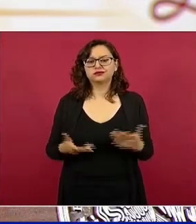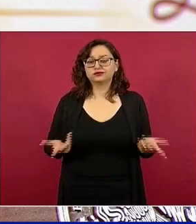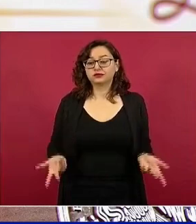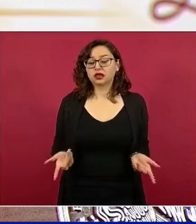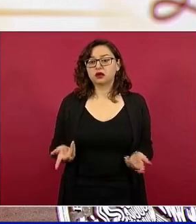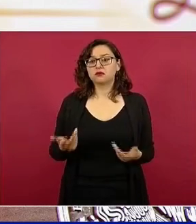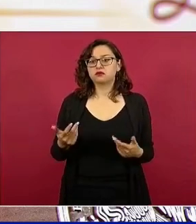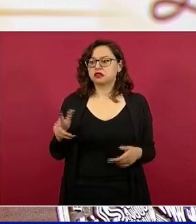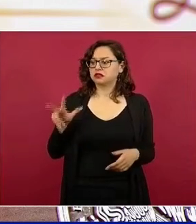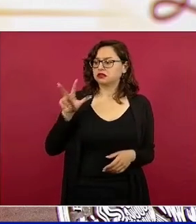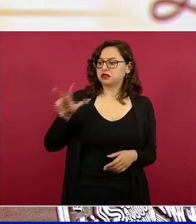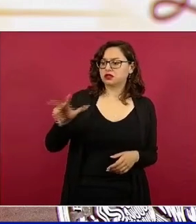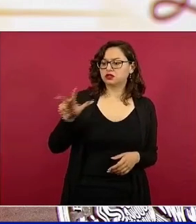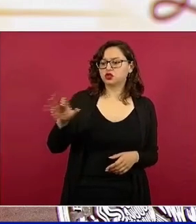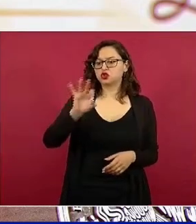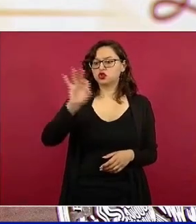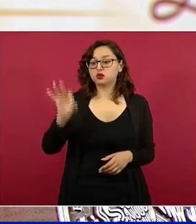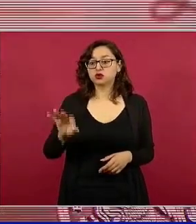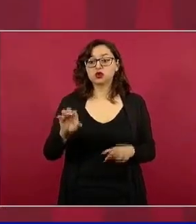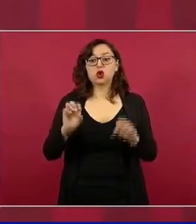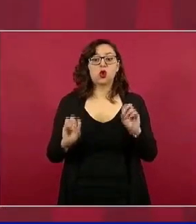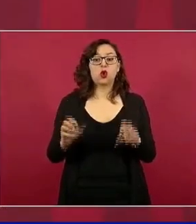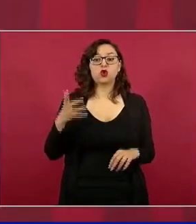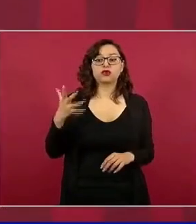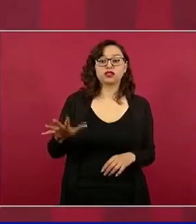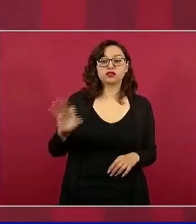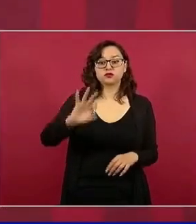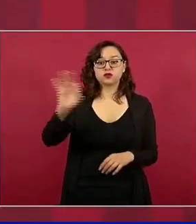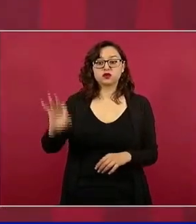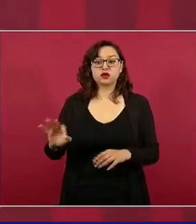18 o del 10,